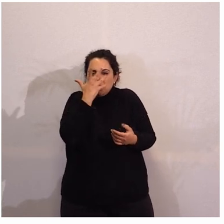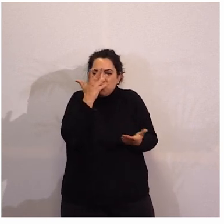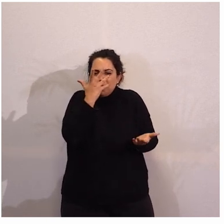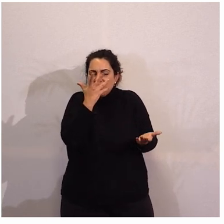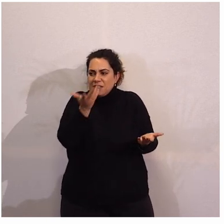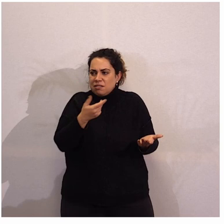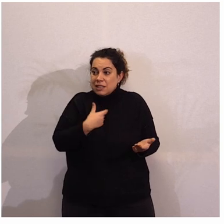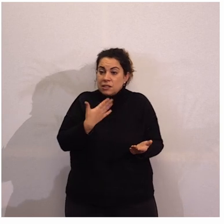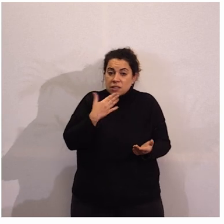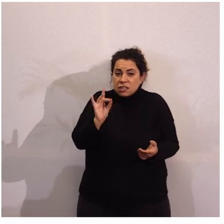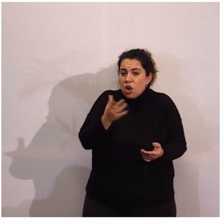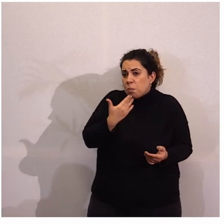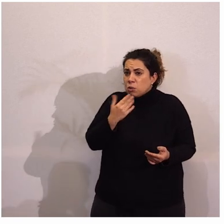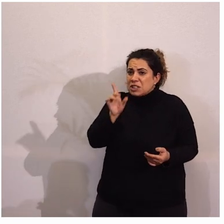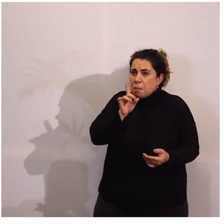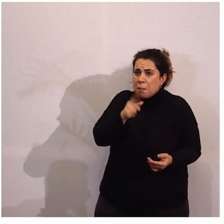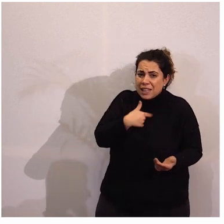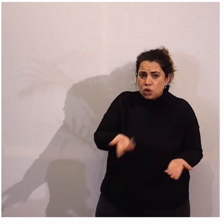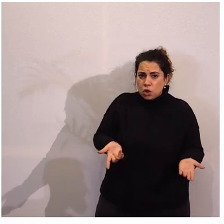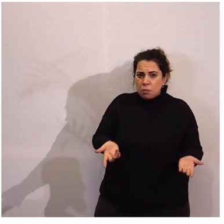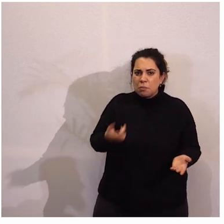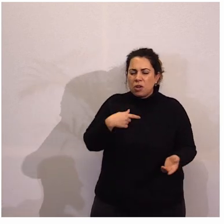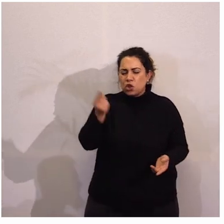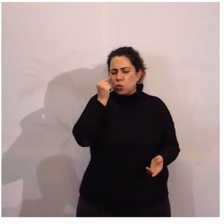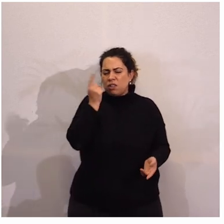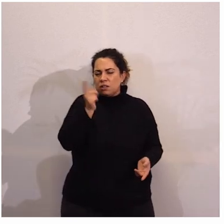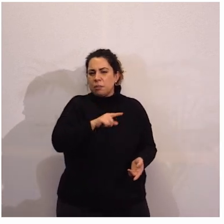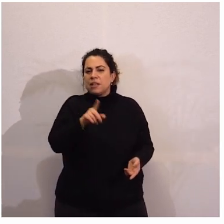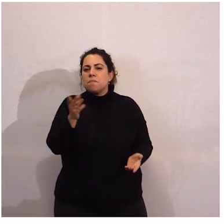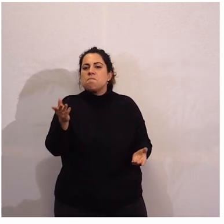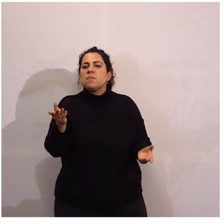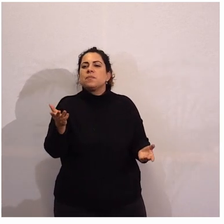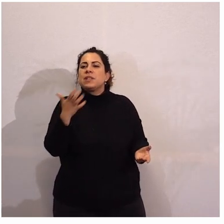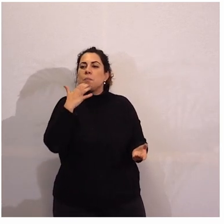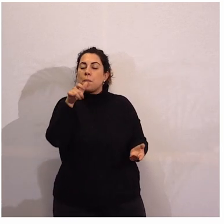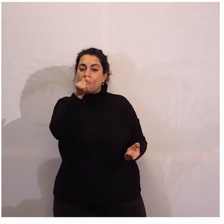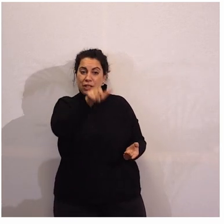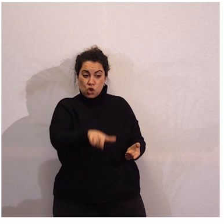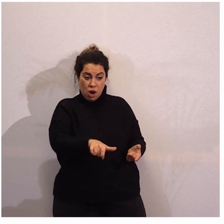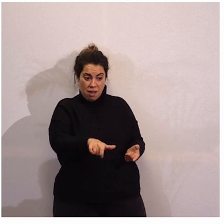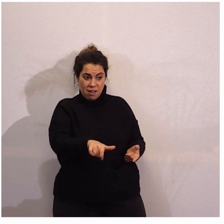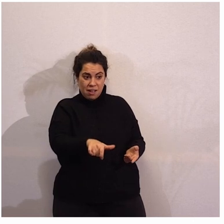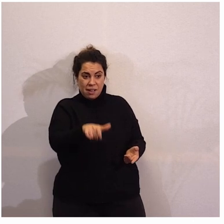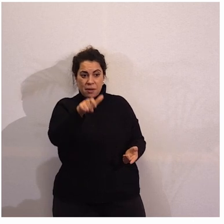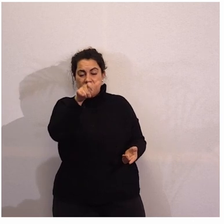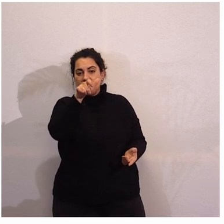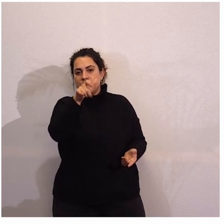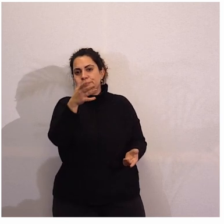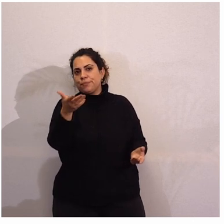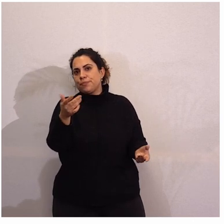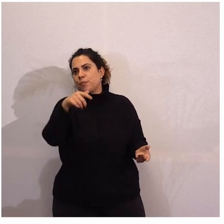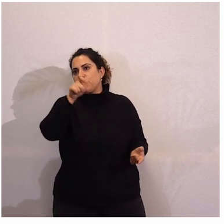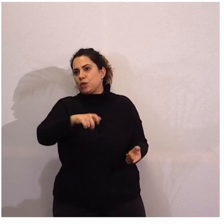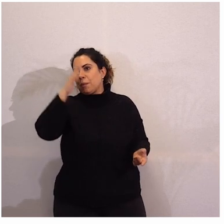Sí, sí. Yo he oído decir también, bueno, supongo que muchas, cuando una persona, sobre todo eso, a lo mejor una